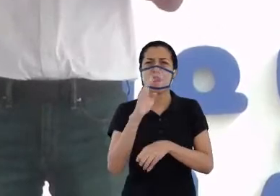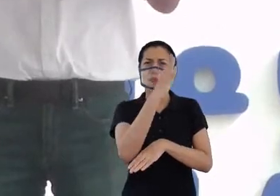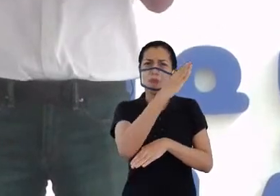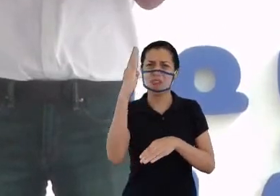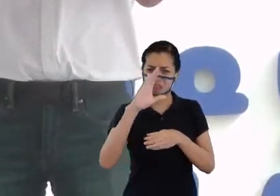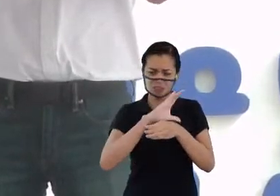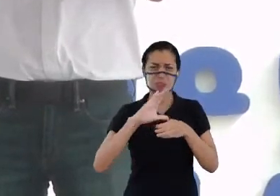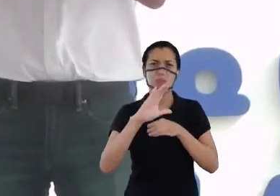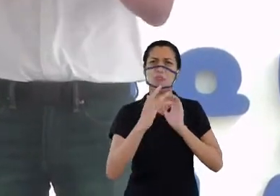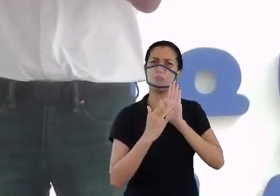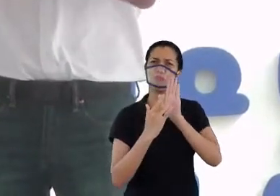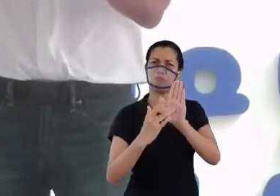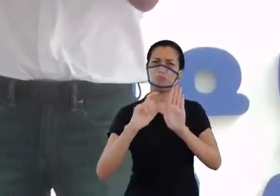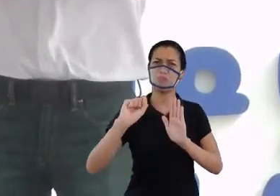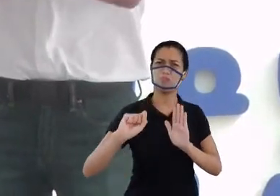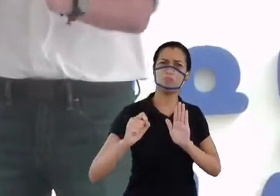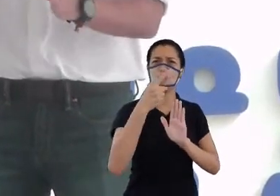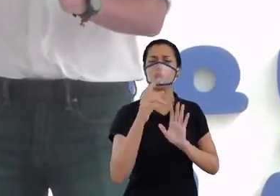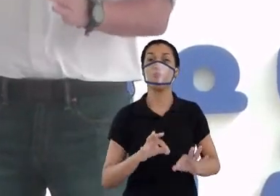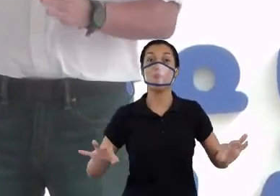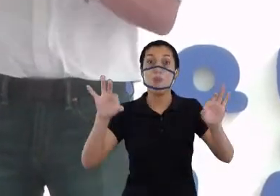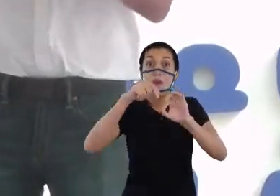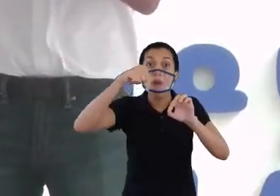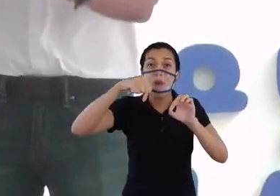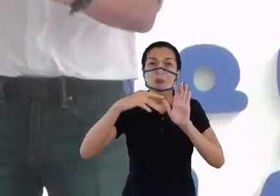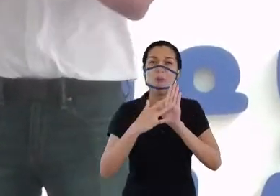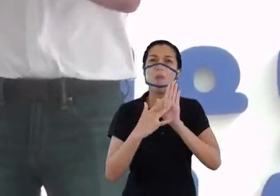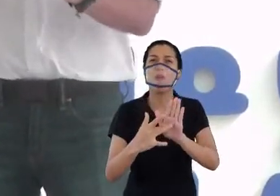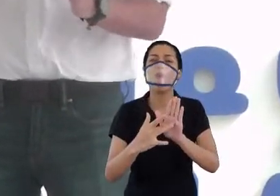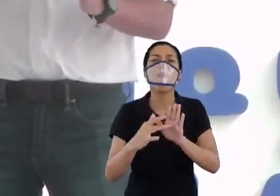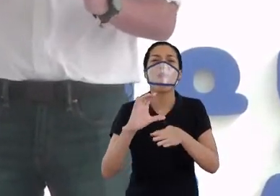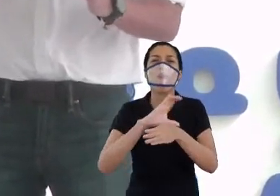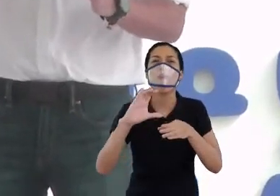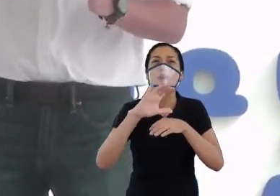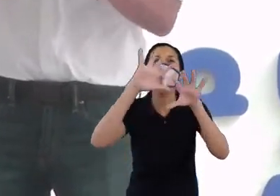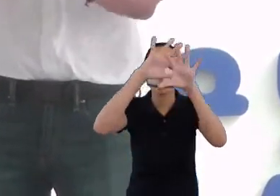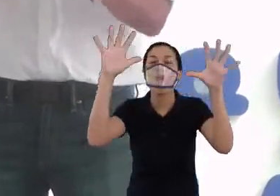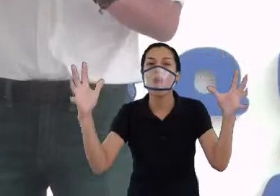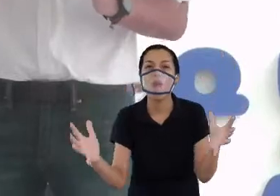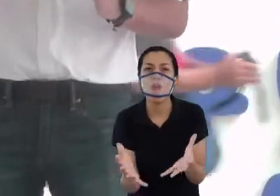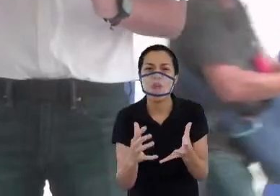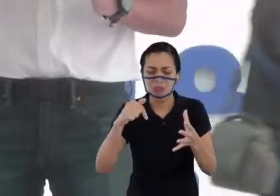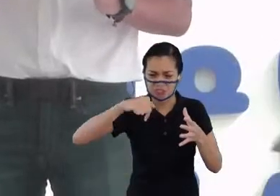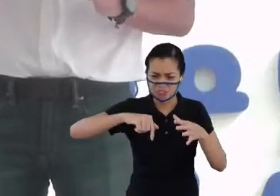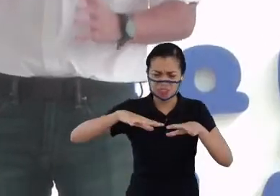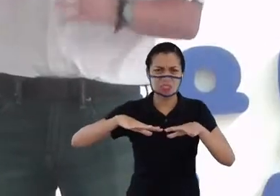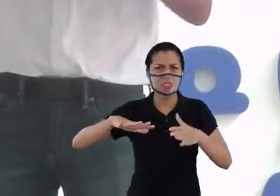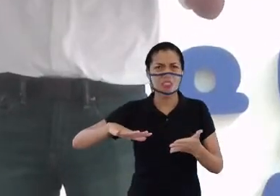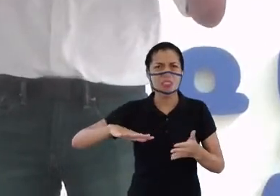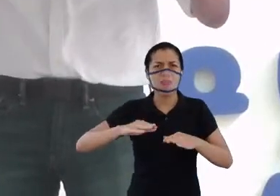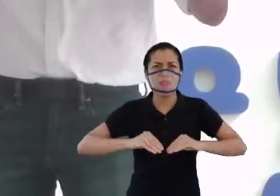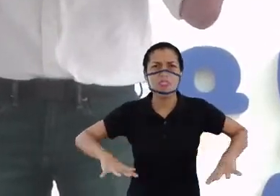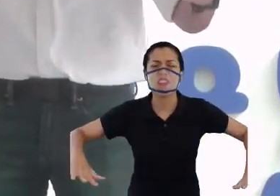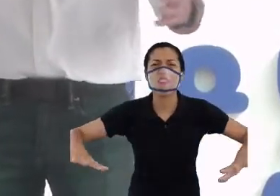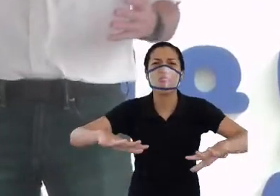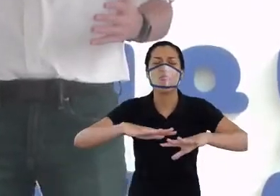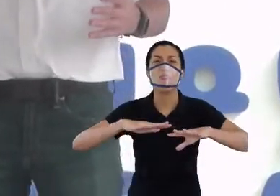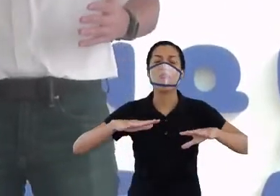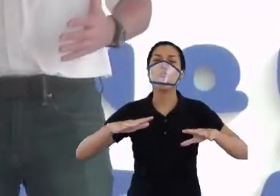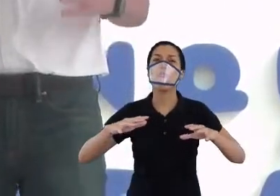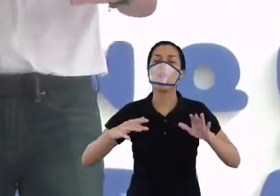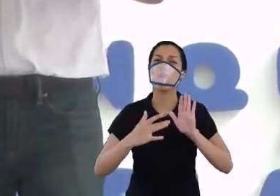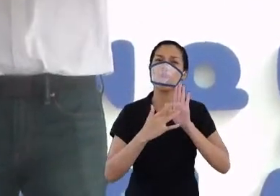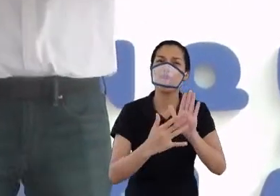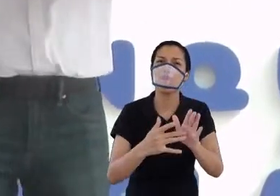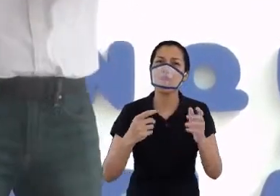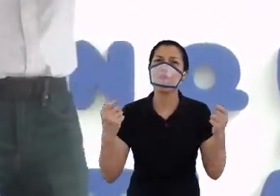Y hoy tenemos la oportunidad de presentarle al mundo una ciudad y un territorio que no se quiere detener, que tiene grandes ofertas,